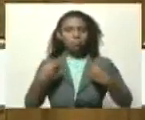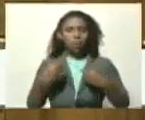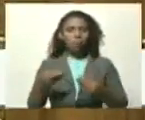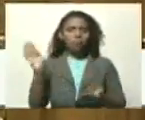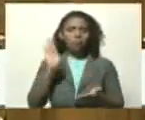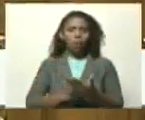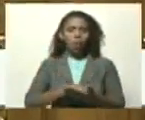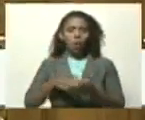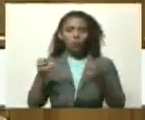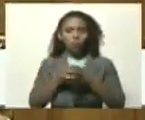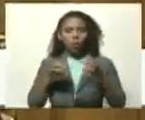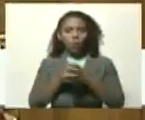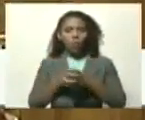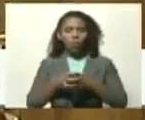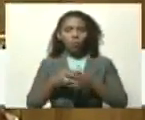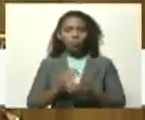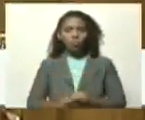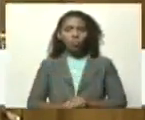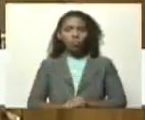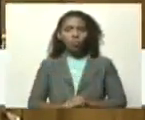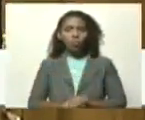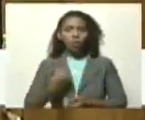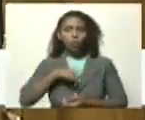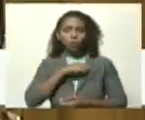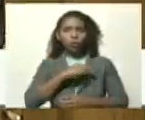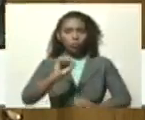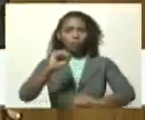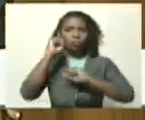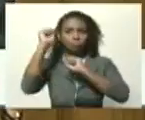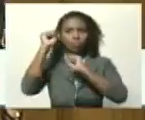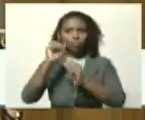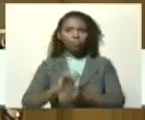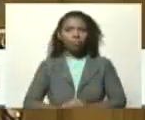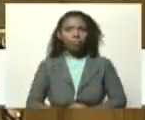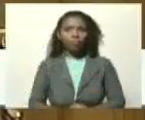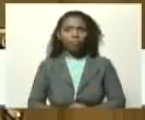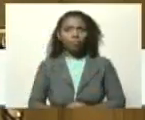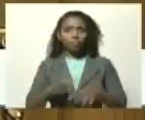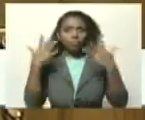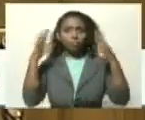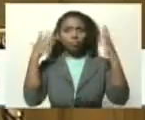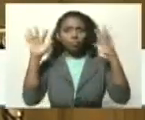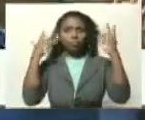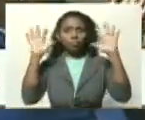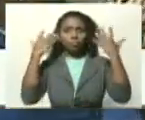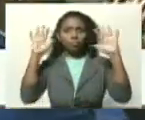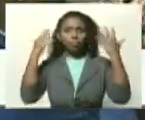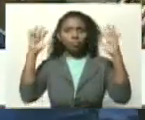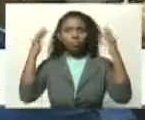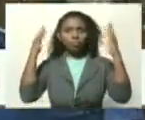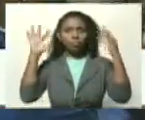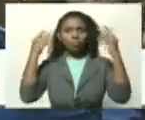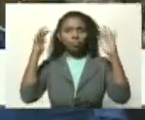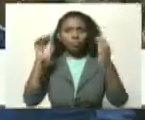establecer las comisiones que comunicarán al Parlamento venezolano y a los poderes del país.